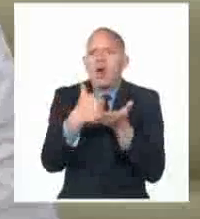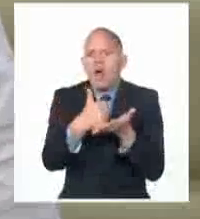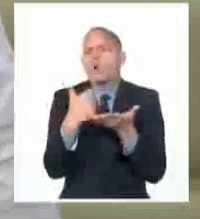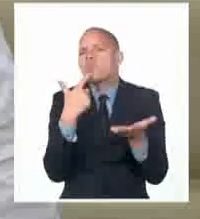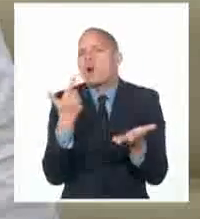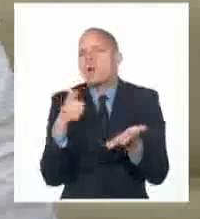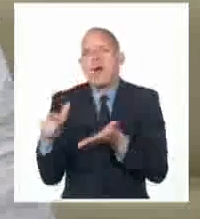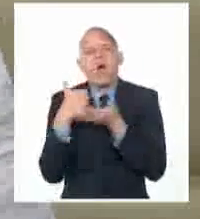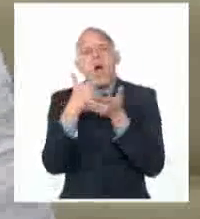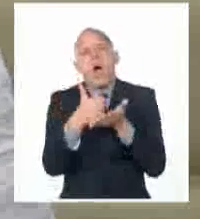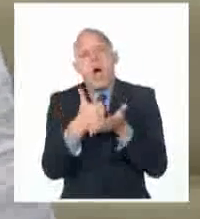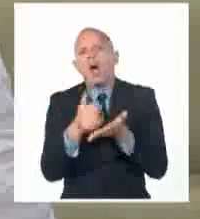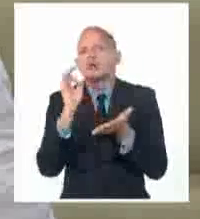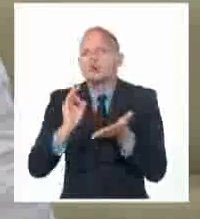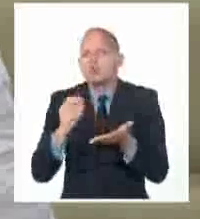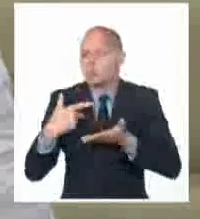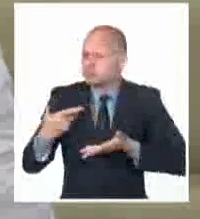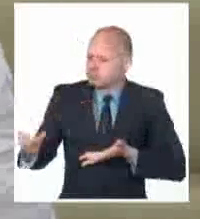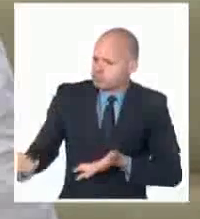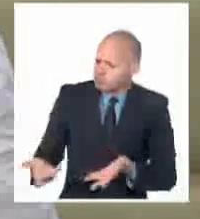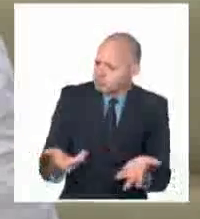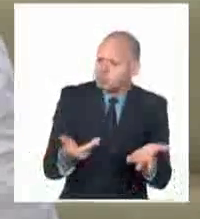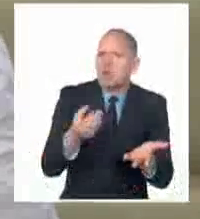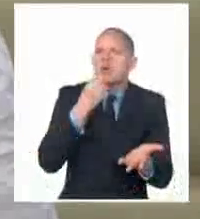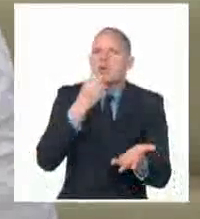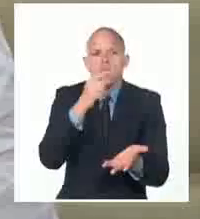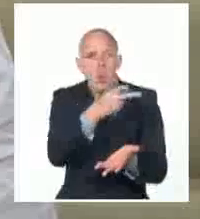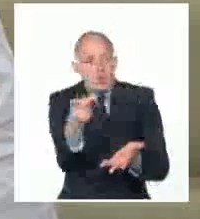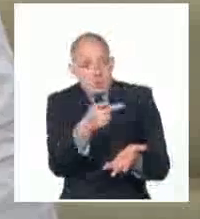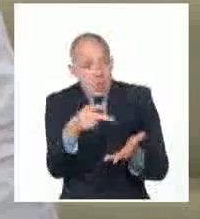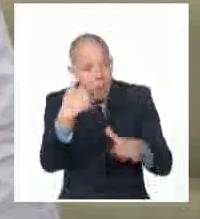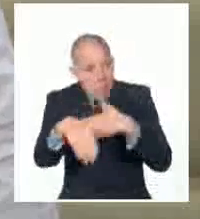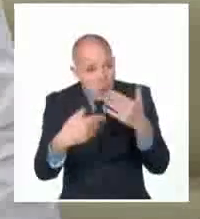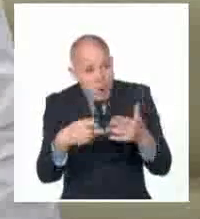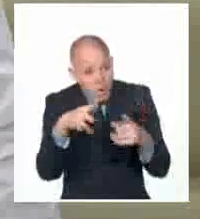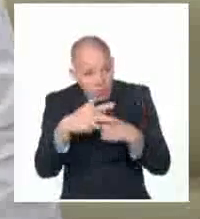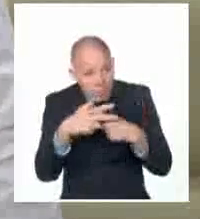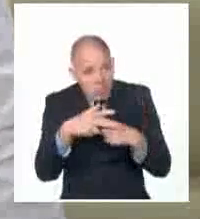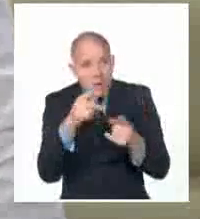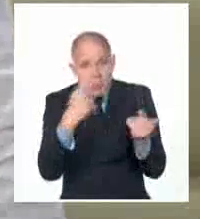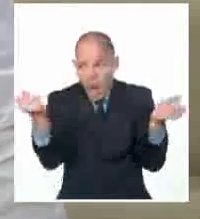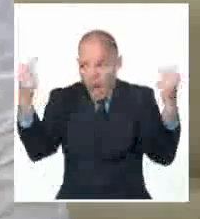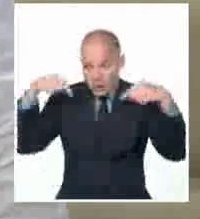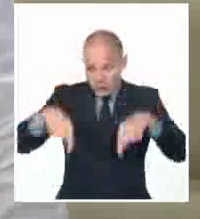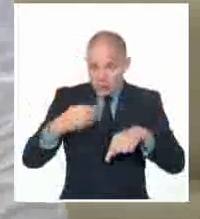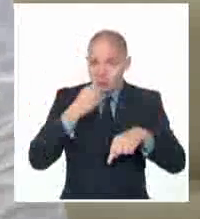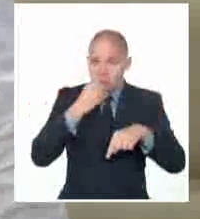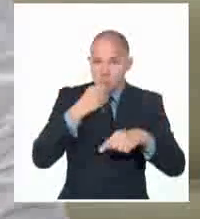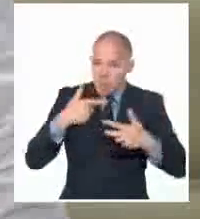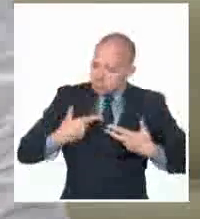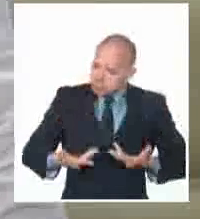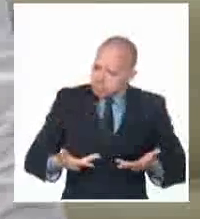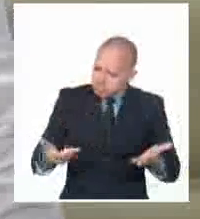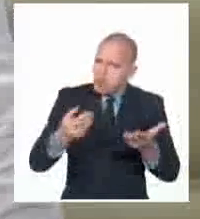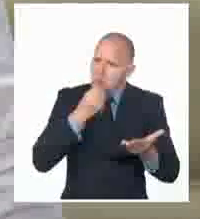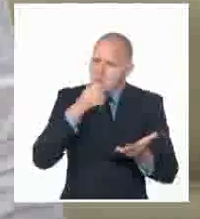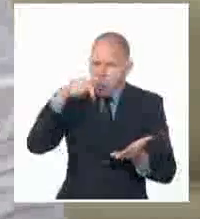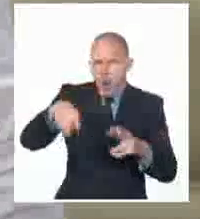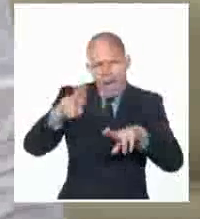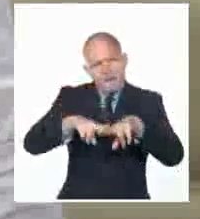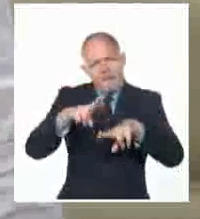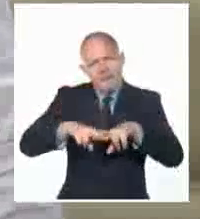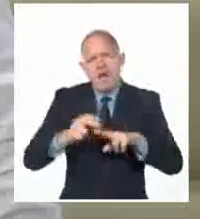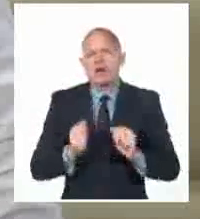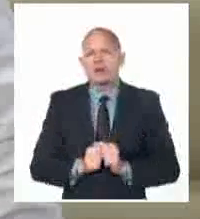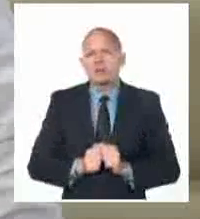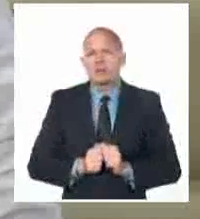generó los espacios físicos para que hubiera una conversación entre el ELN y el gobierno que